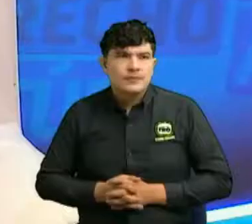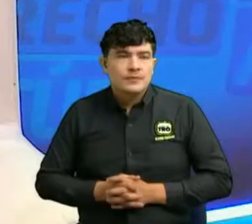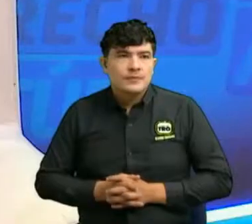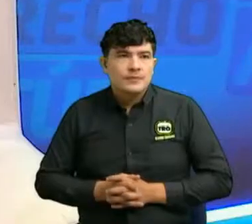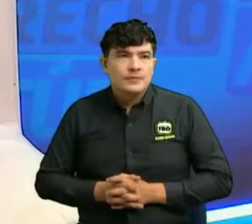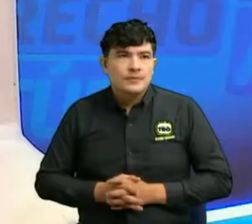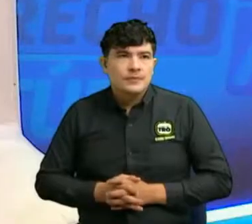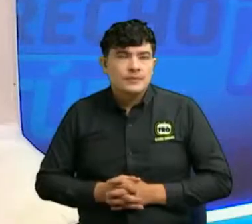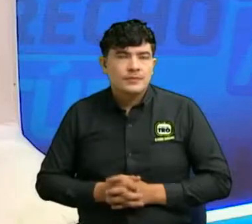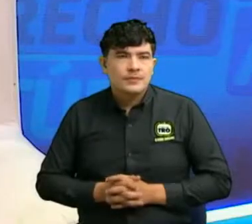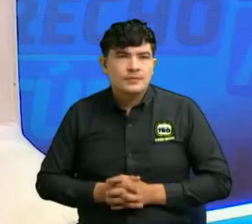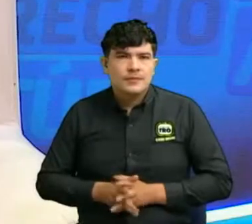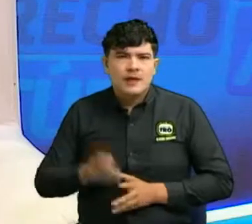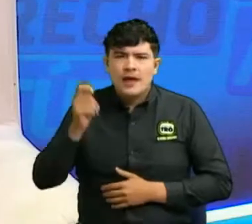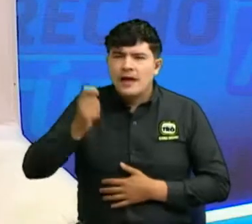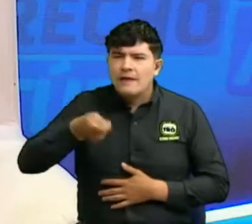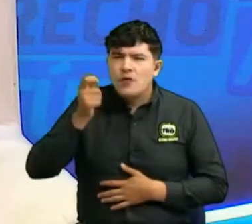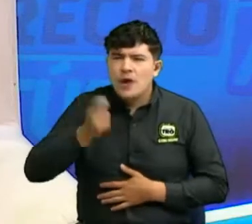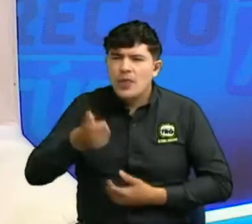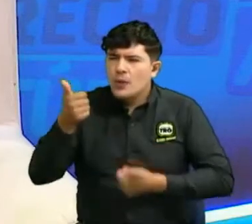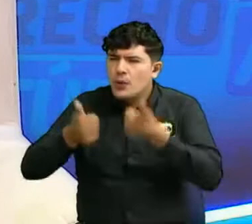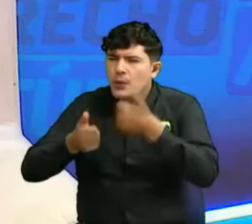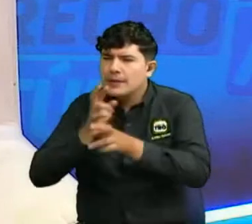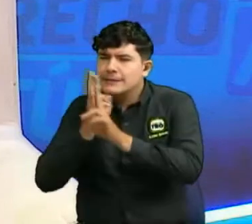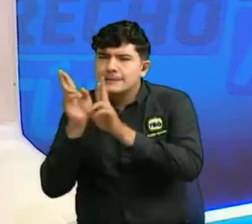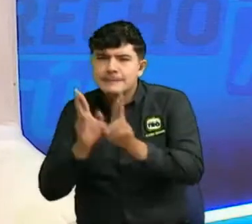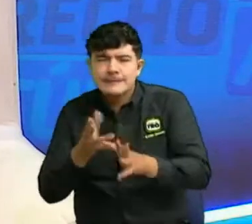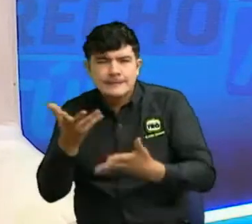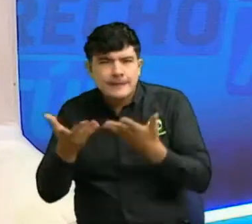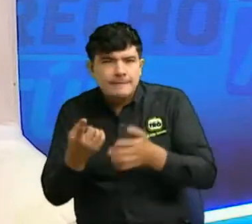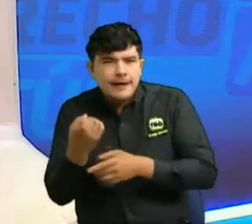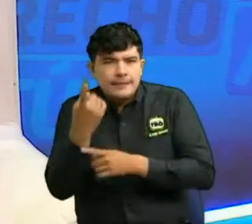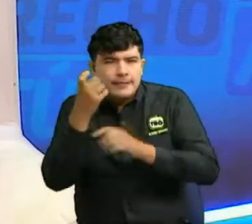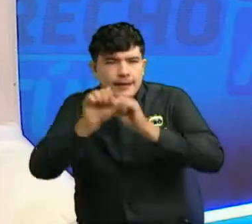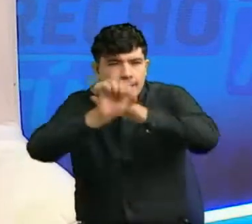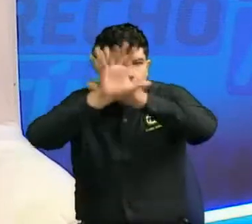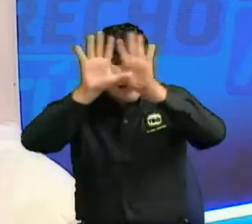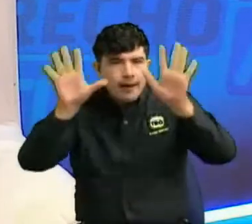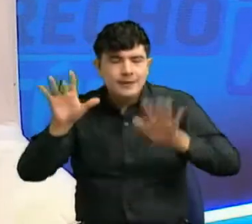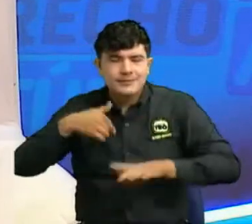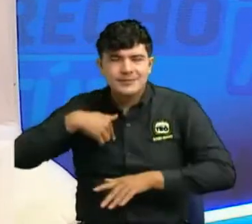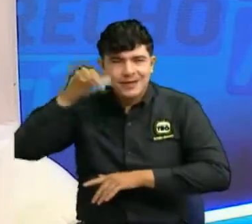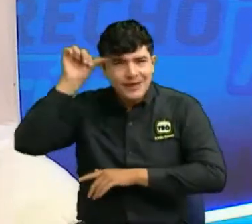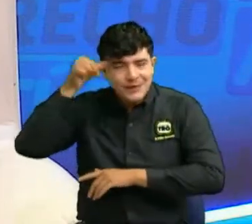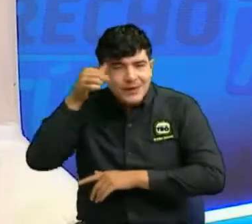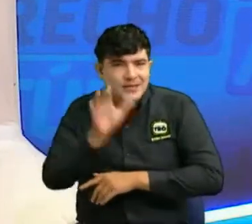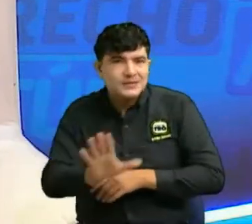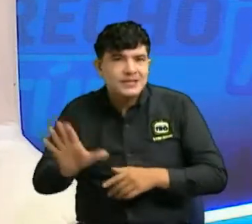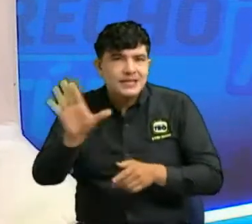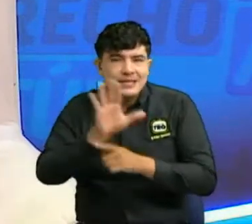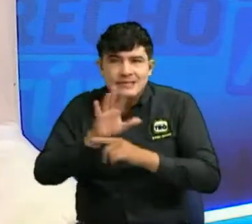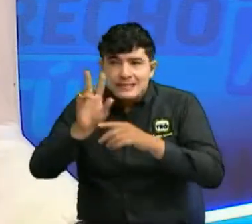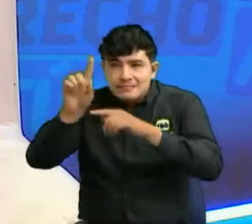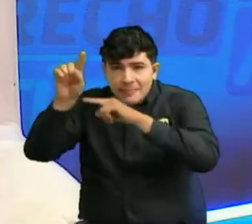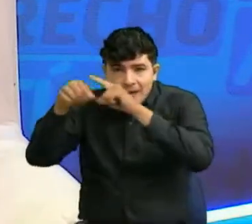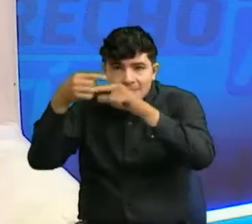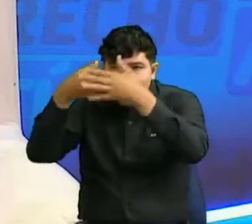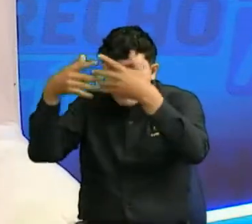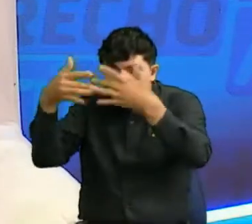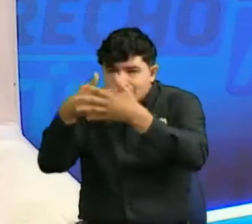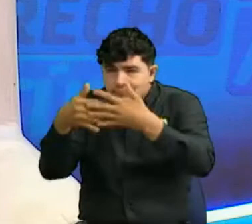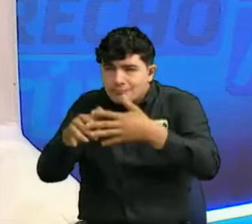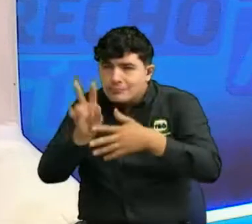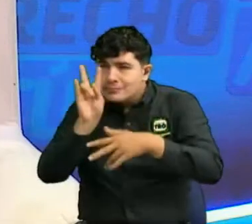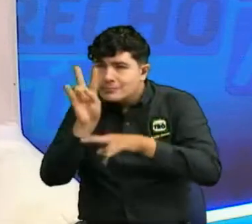Bueno, abogado, ¿qué le podemos decir a nuestro televidente? Lo que no queda claro, y le recuerdo nuevamente a nuestros televidentes, si usted nos envía